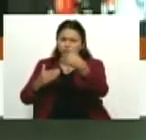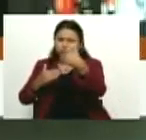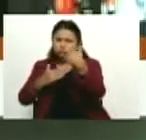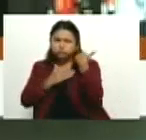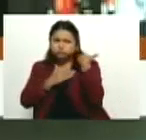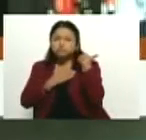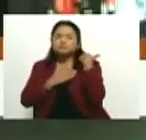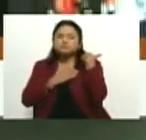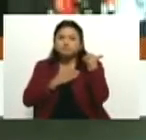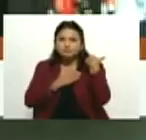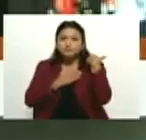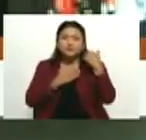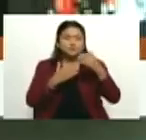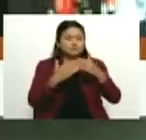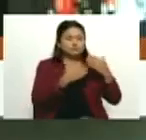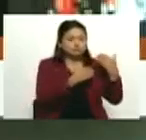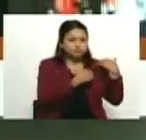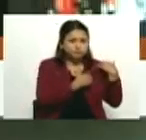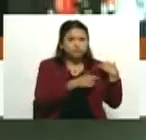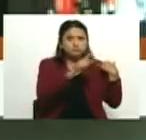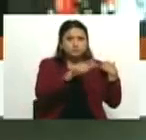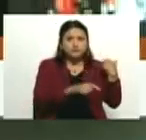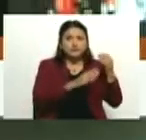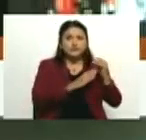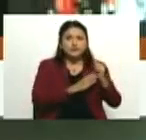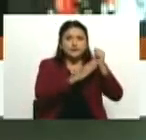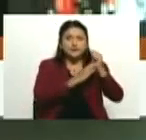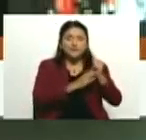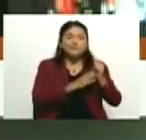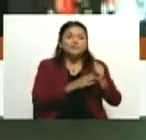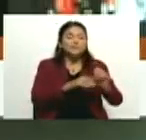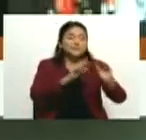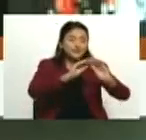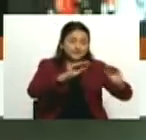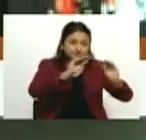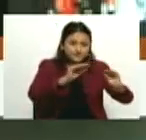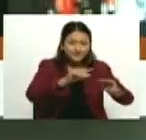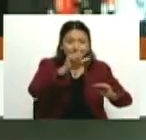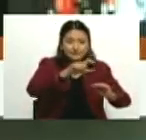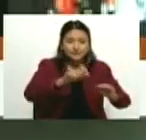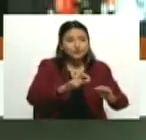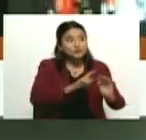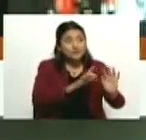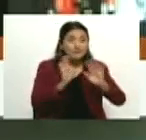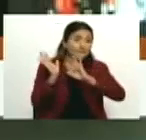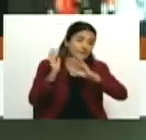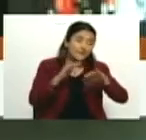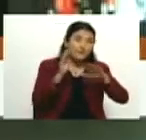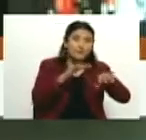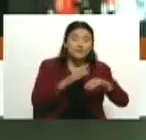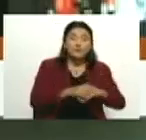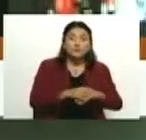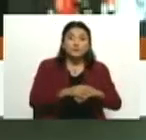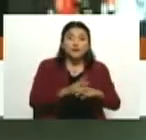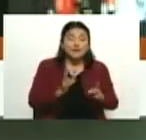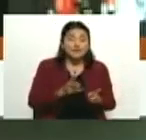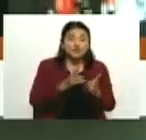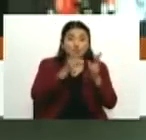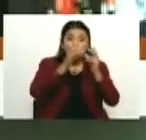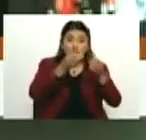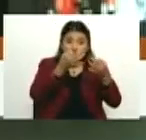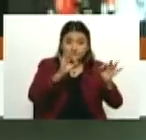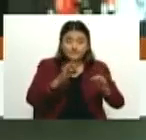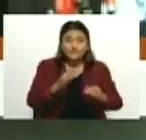convencer a las tropas a ir a una batalla donde la posibilidad de victoria era muy baja, una gran